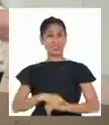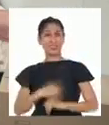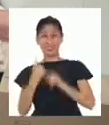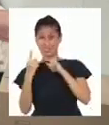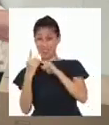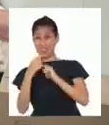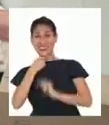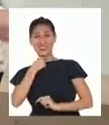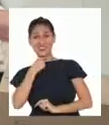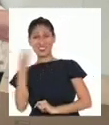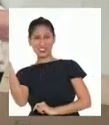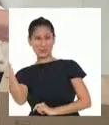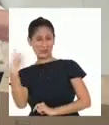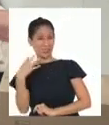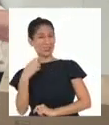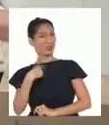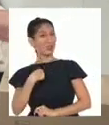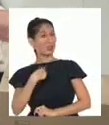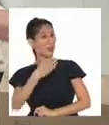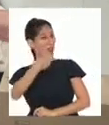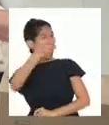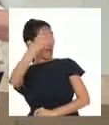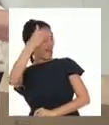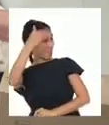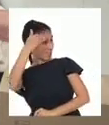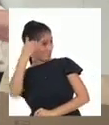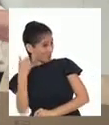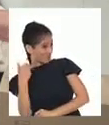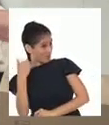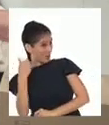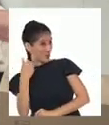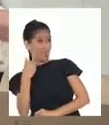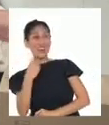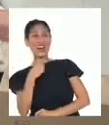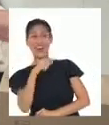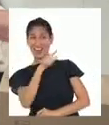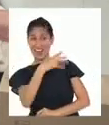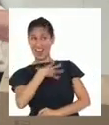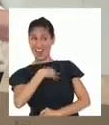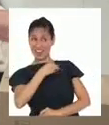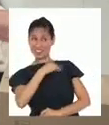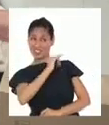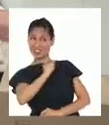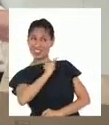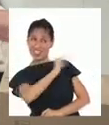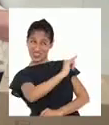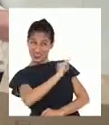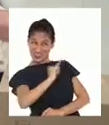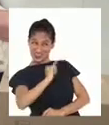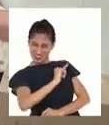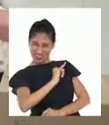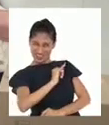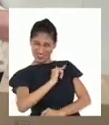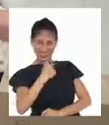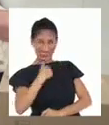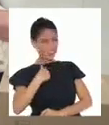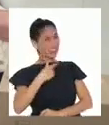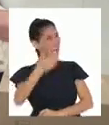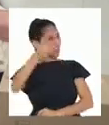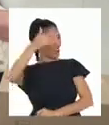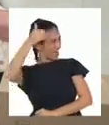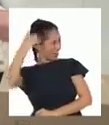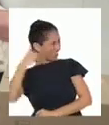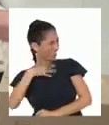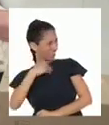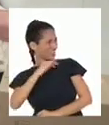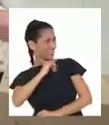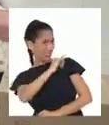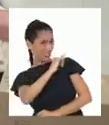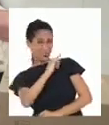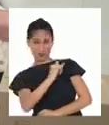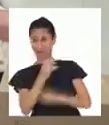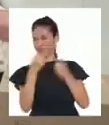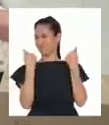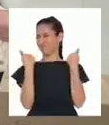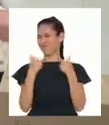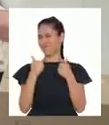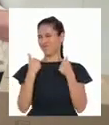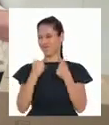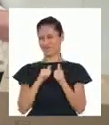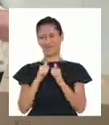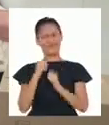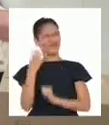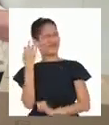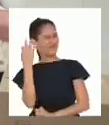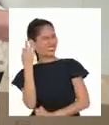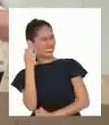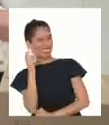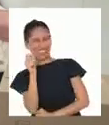edad? Cuando yo tenía tu edad. Gran frase, ¿no? A las y los adultos casi nunca les